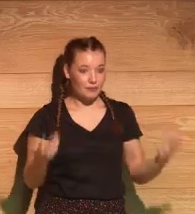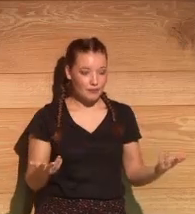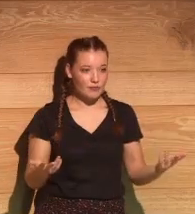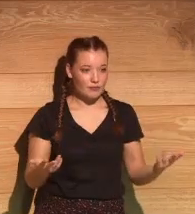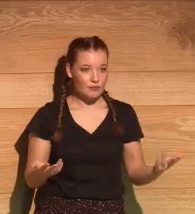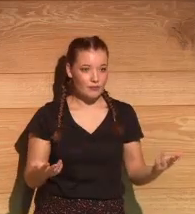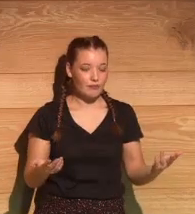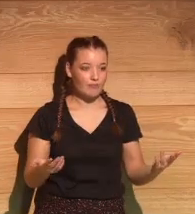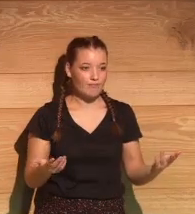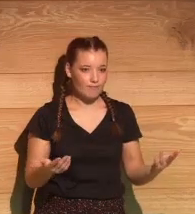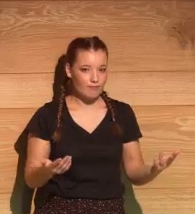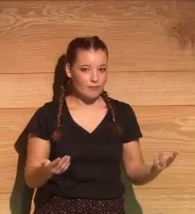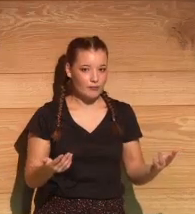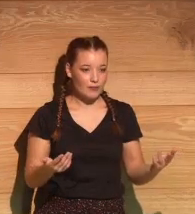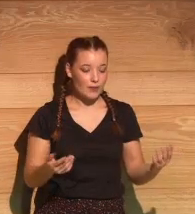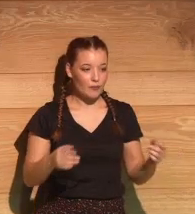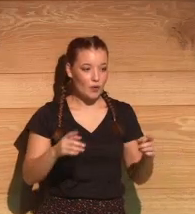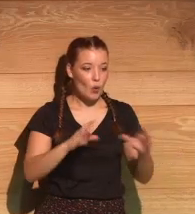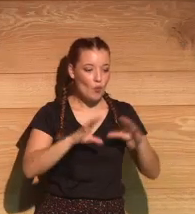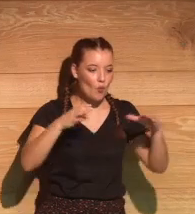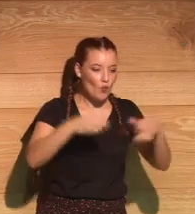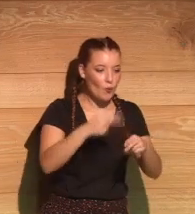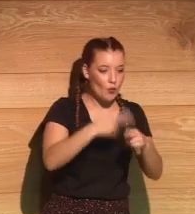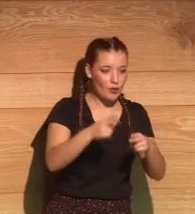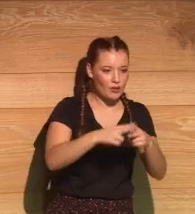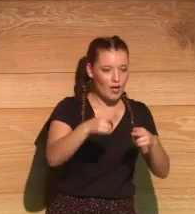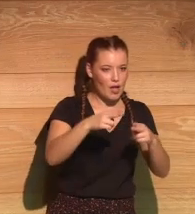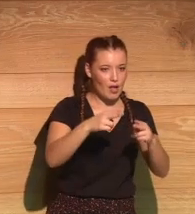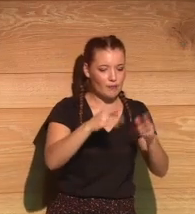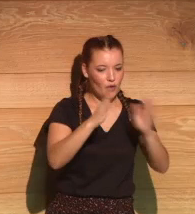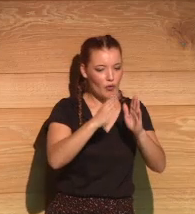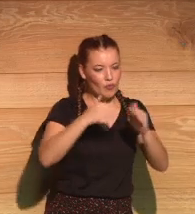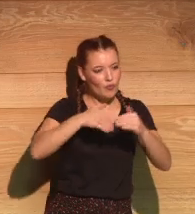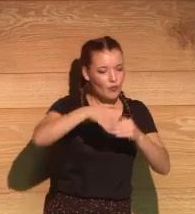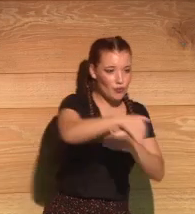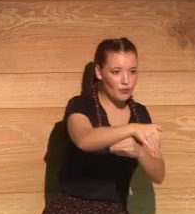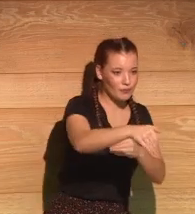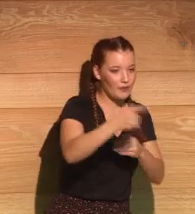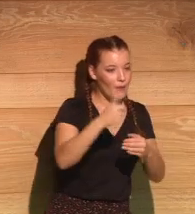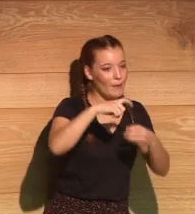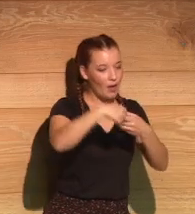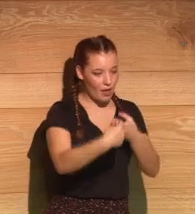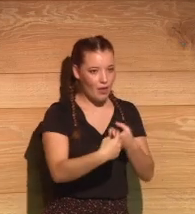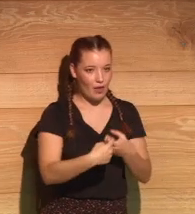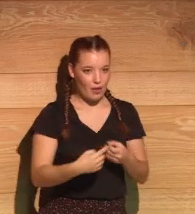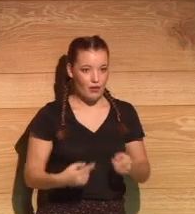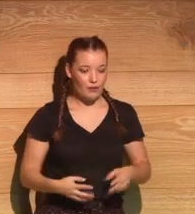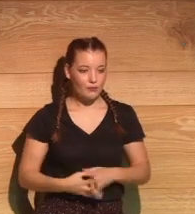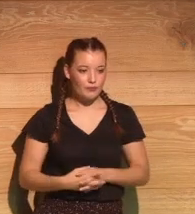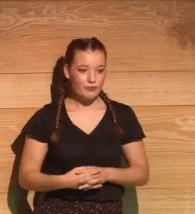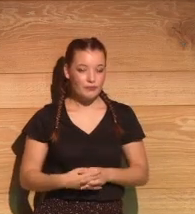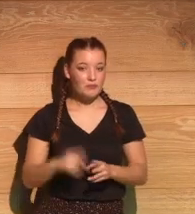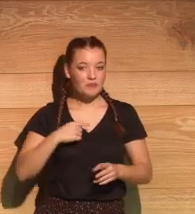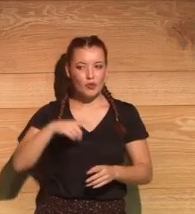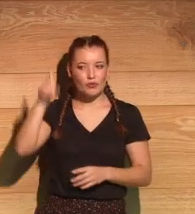¿no? Ellas pertenecían al grupo de política a largo plazo y el grupo de acción, es decir, las más cañeras y anarquistas, sí. Yo no sé